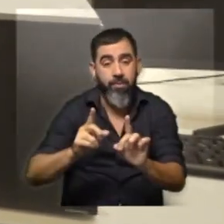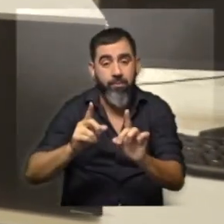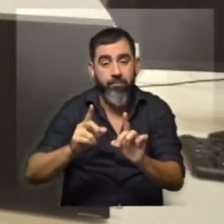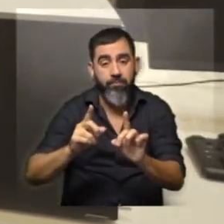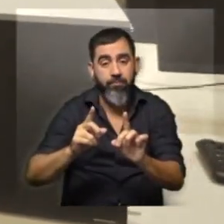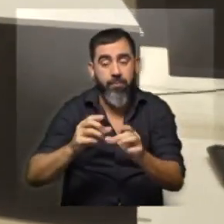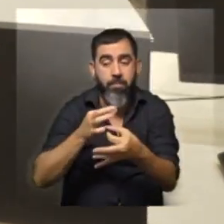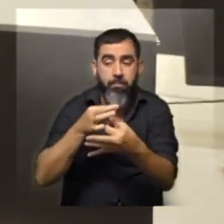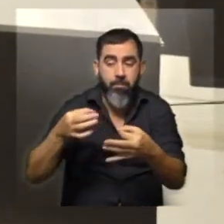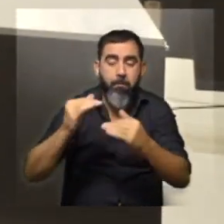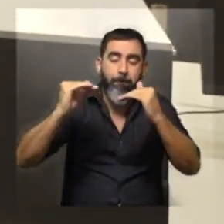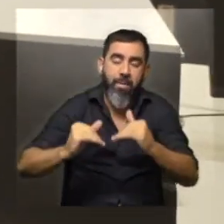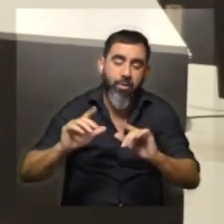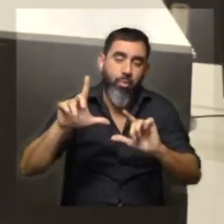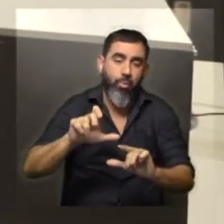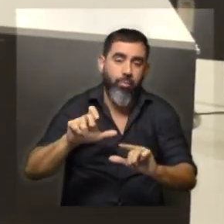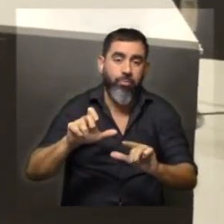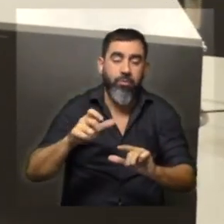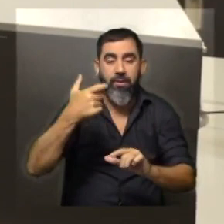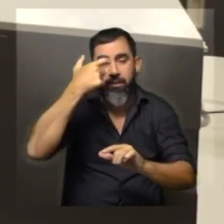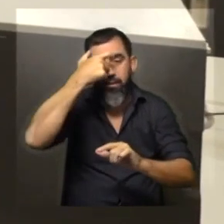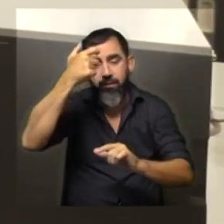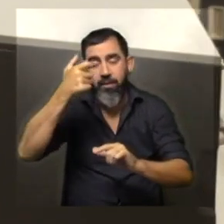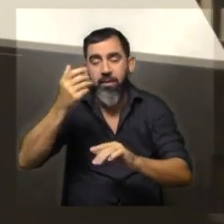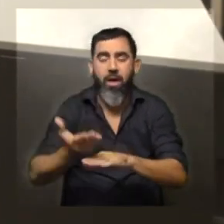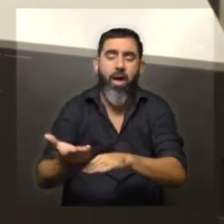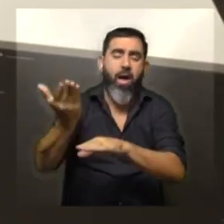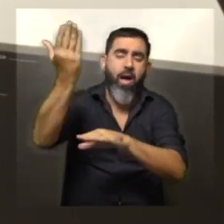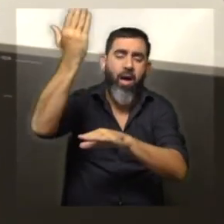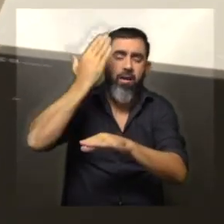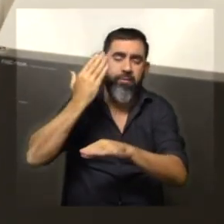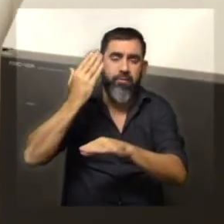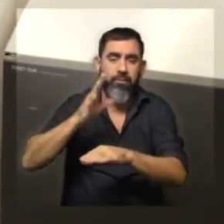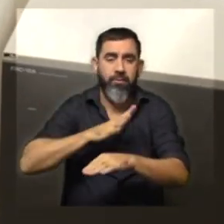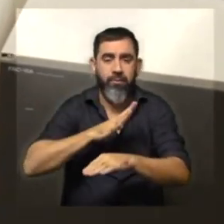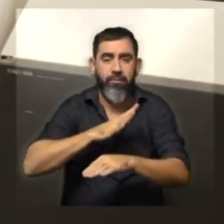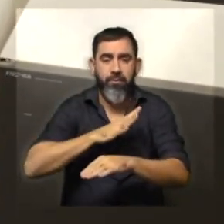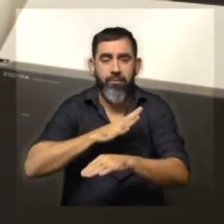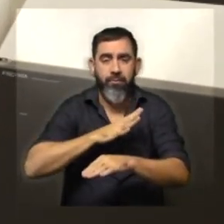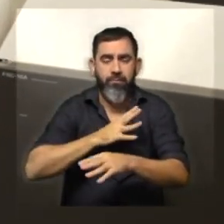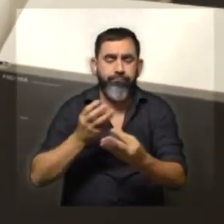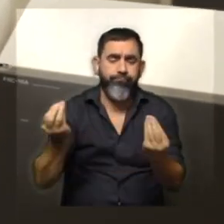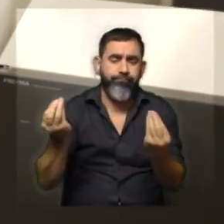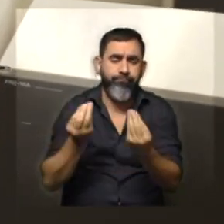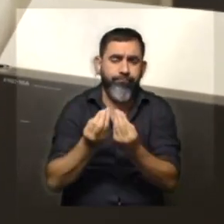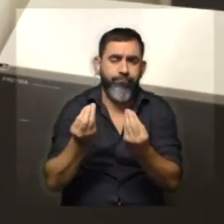menos exactitud en lo que hicieras. Eran técnicas que además empleaban enormes cantidades de